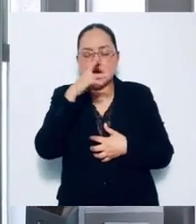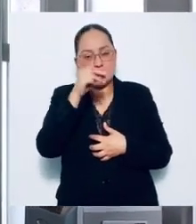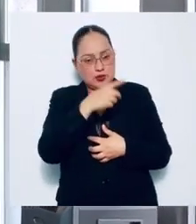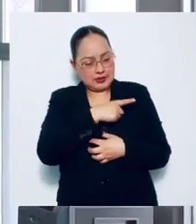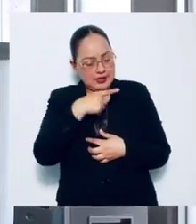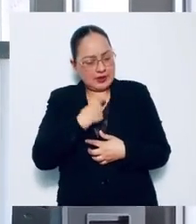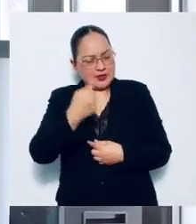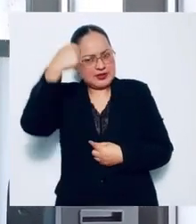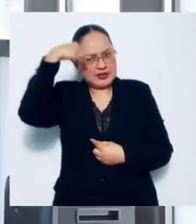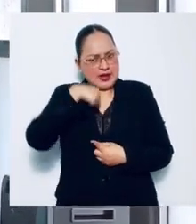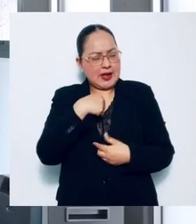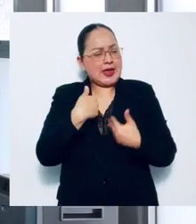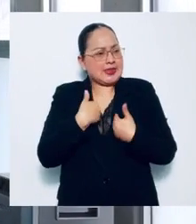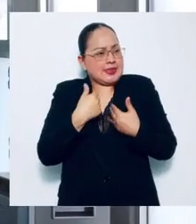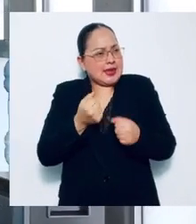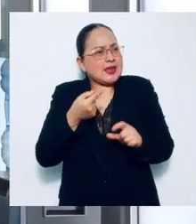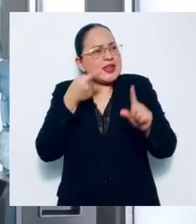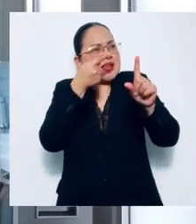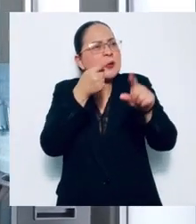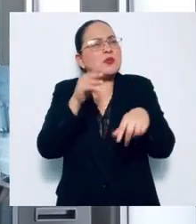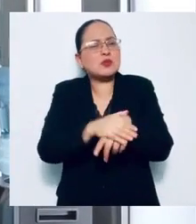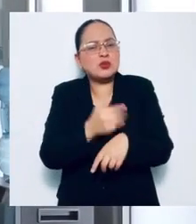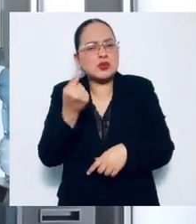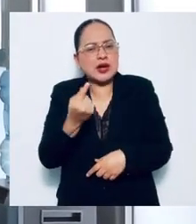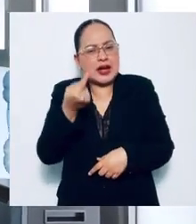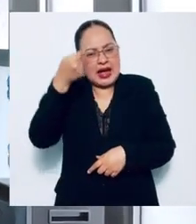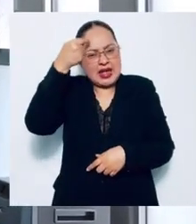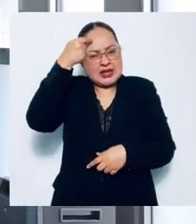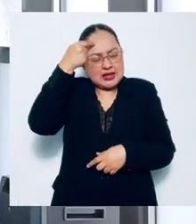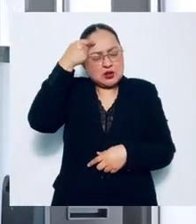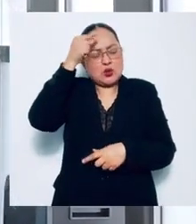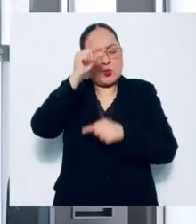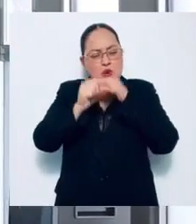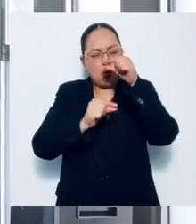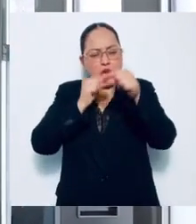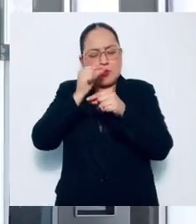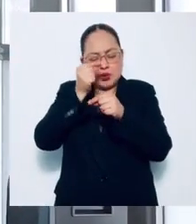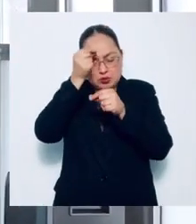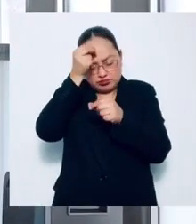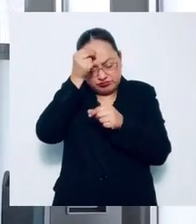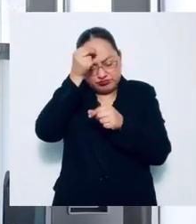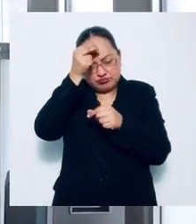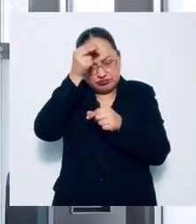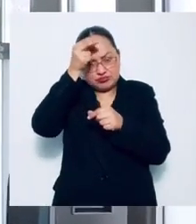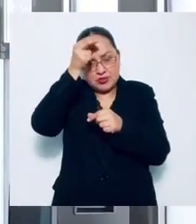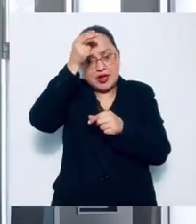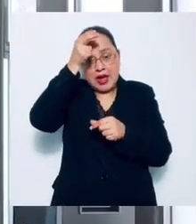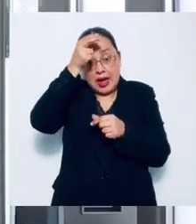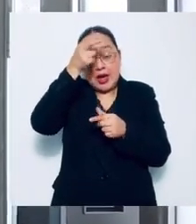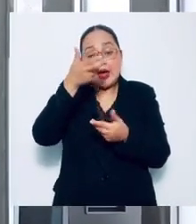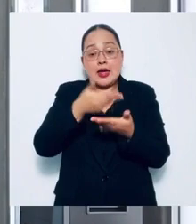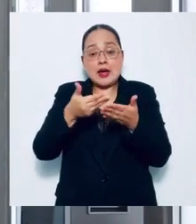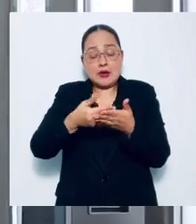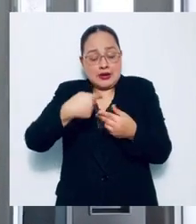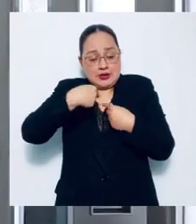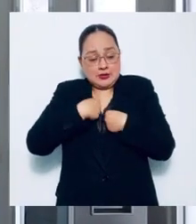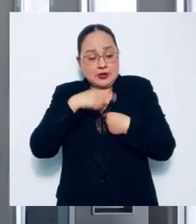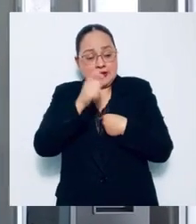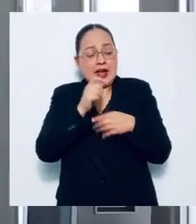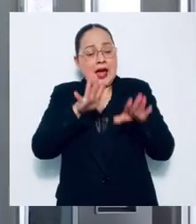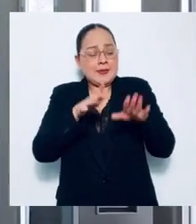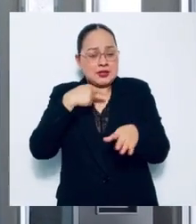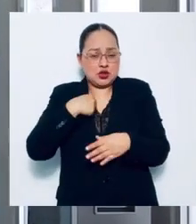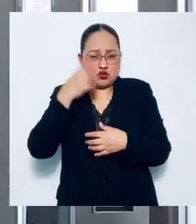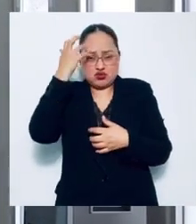que entender el propósito y el buen mensaje de sabiduría que te dan los problemas en la vida. Cambiaría de mí el